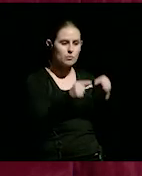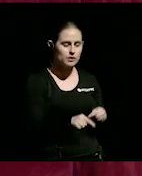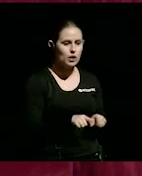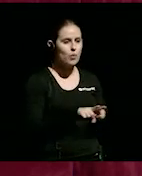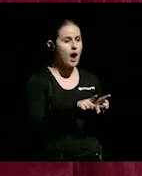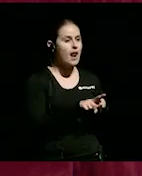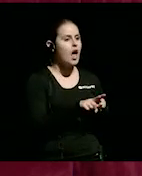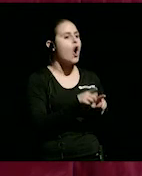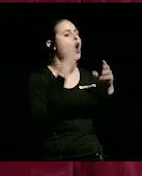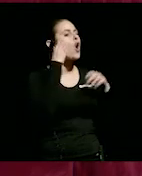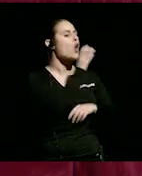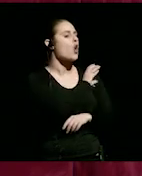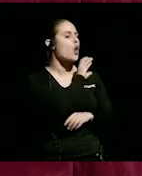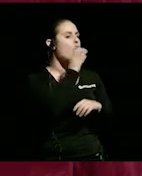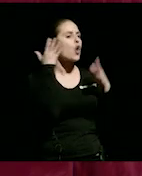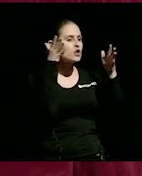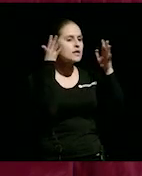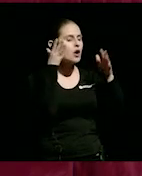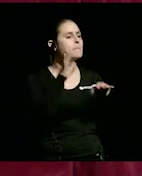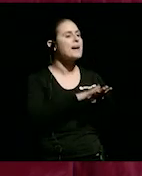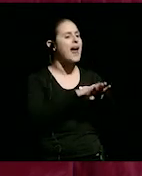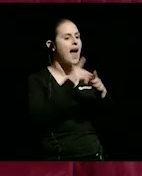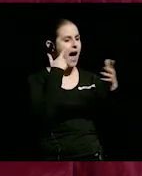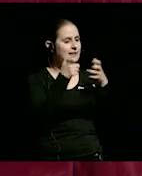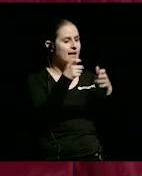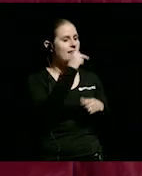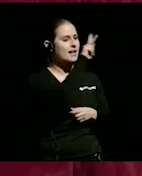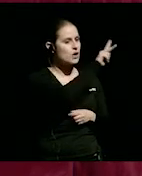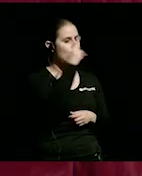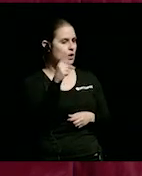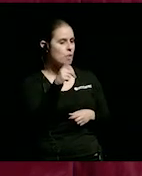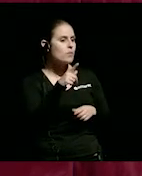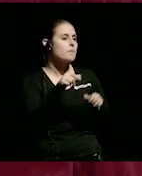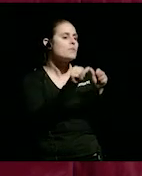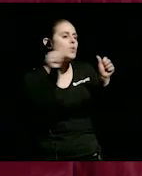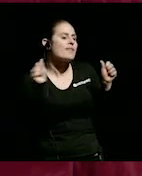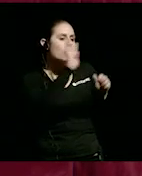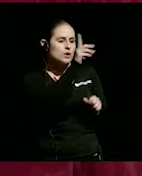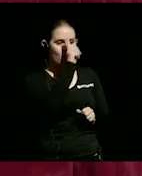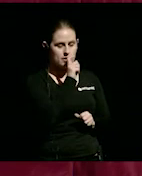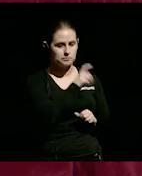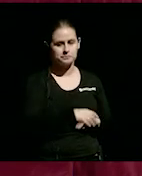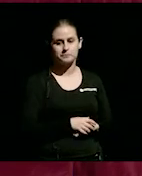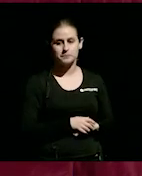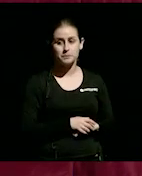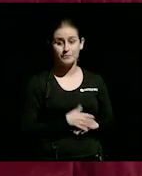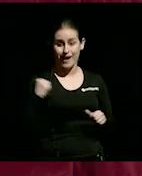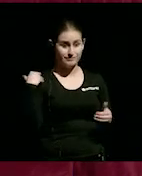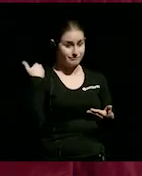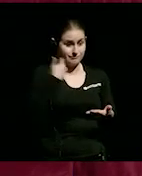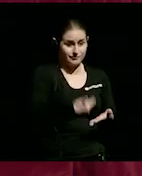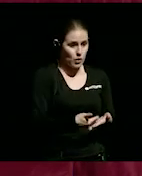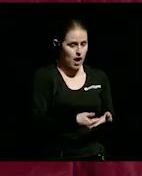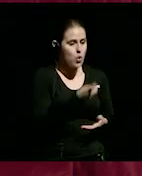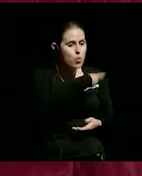Unido durante un periodo de 4 años. Pero hasta ahora hemos hecho nuestro